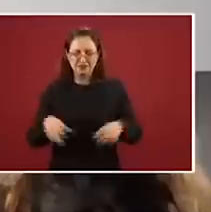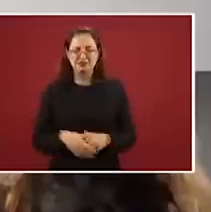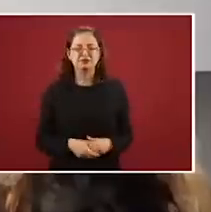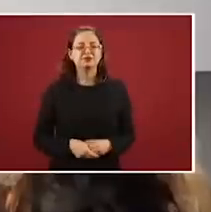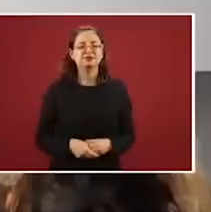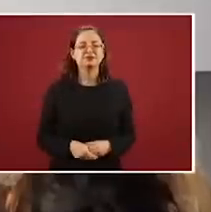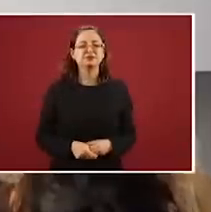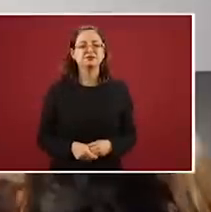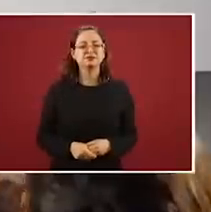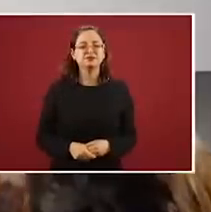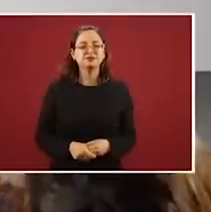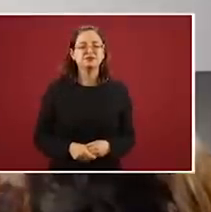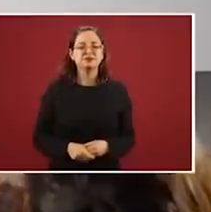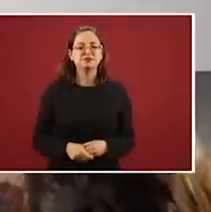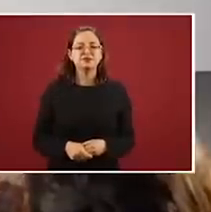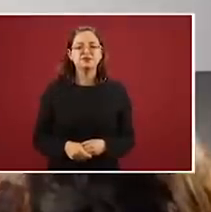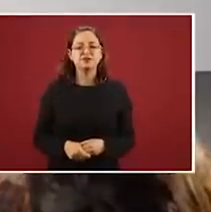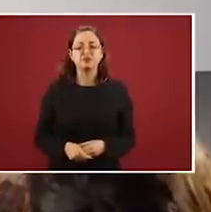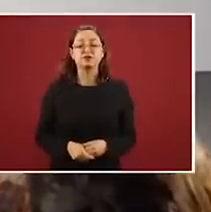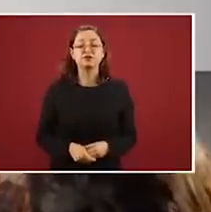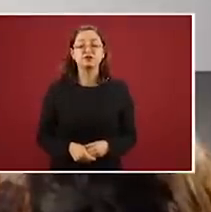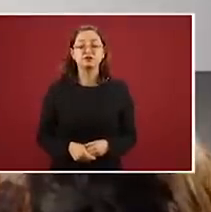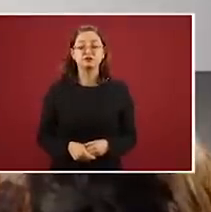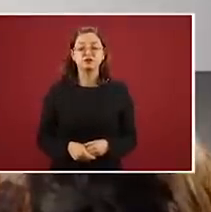creó? ¿Sí? Ya